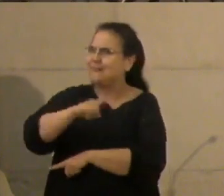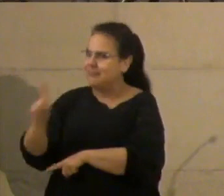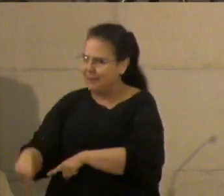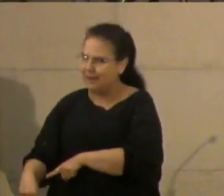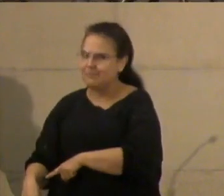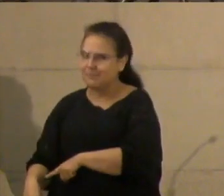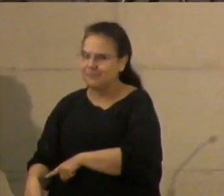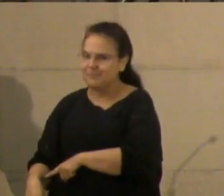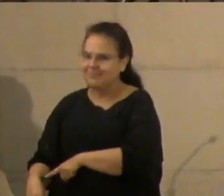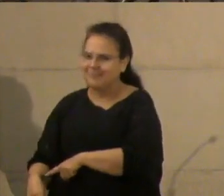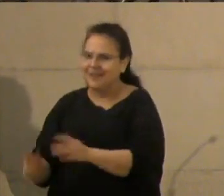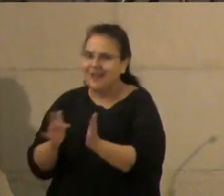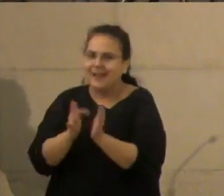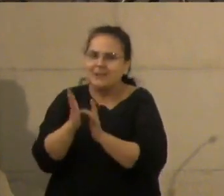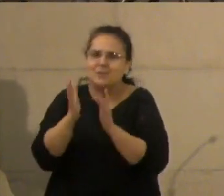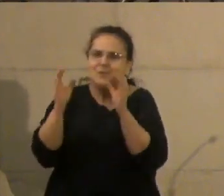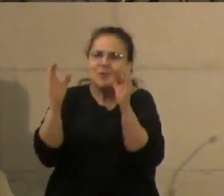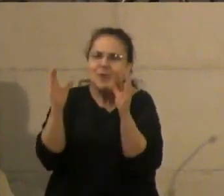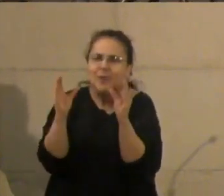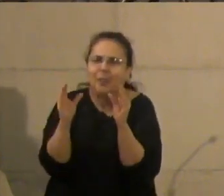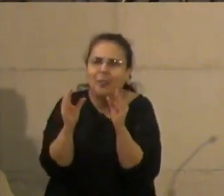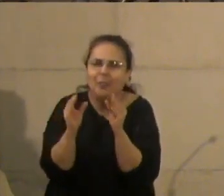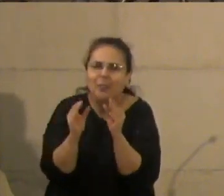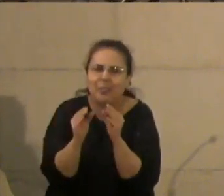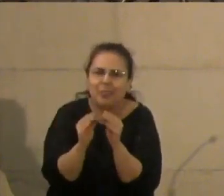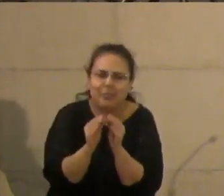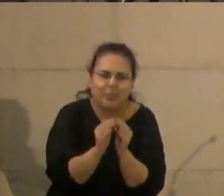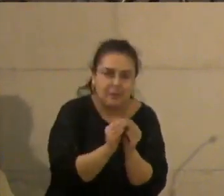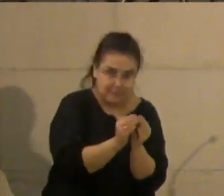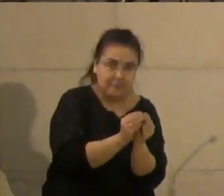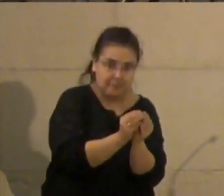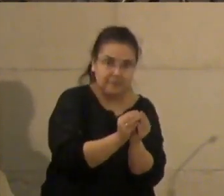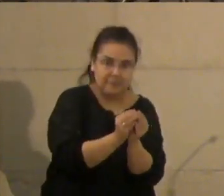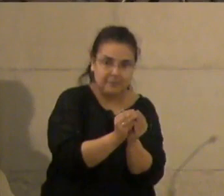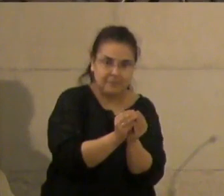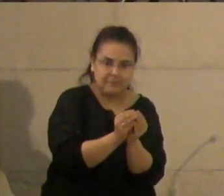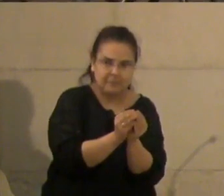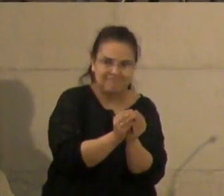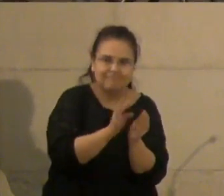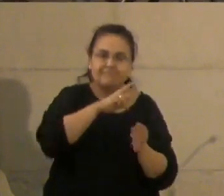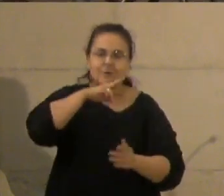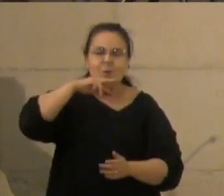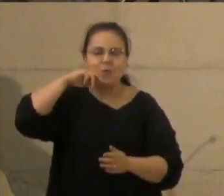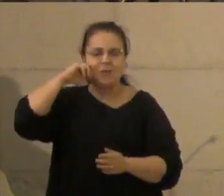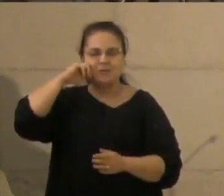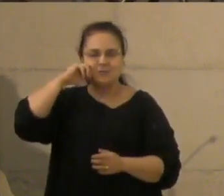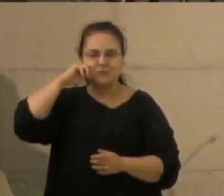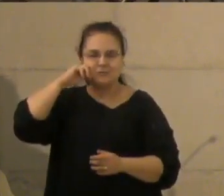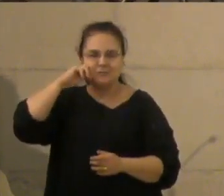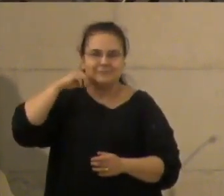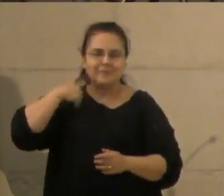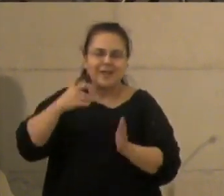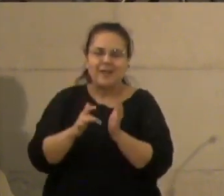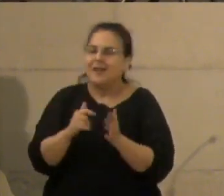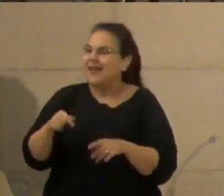Jesús, empequeñecerlo, meterlo en pequeños espacios. Y los judíos se pierden lo que